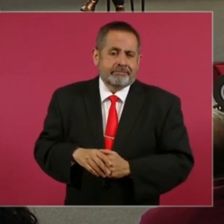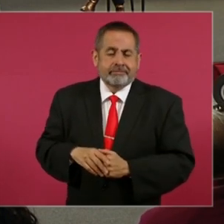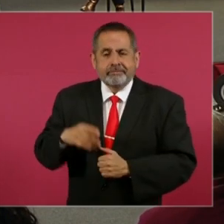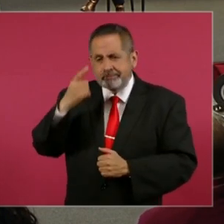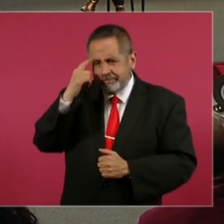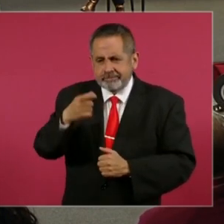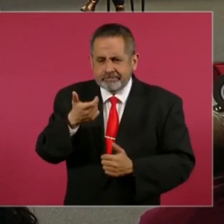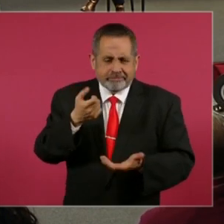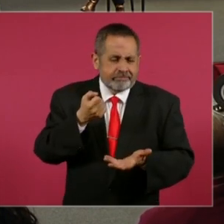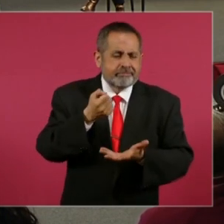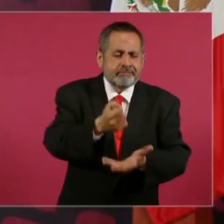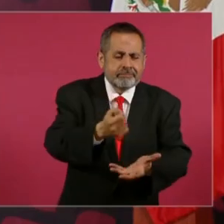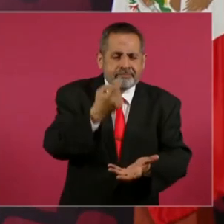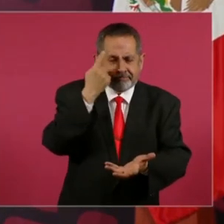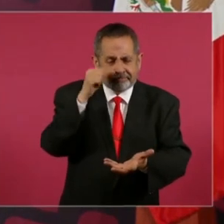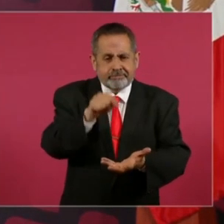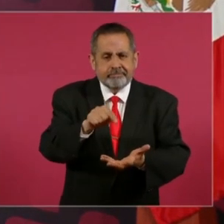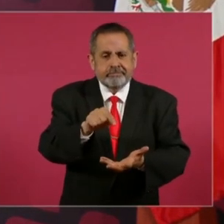contratar